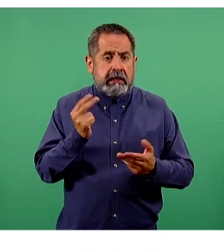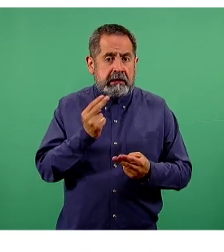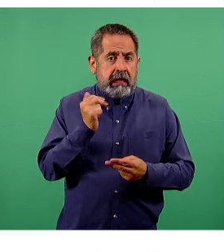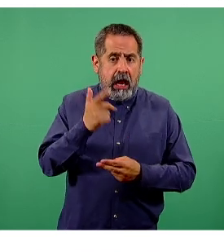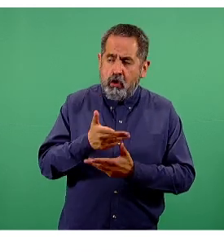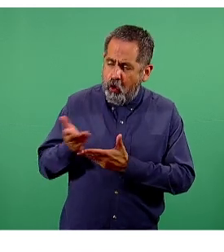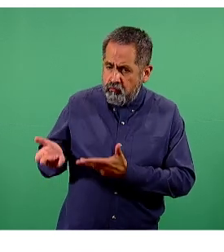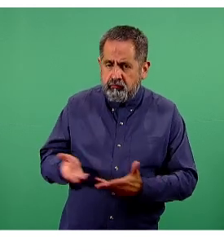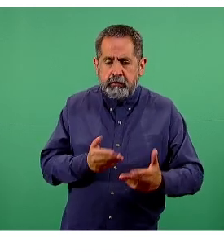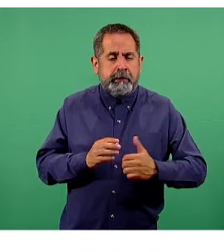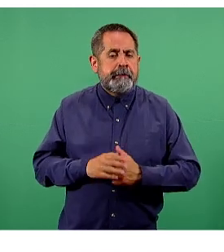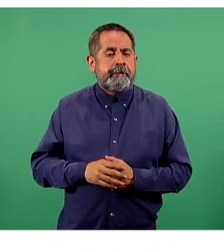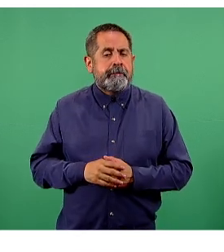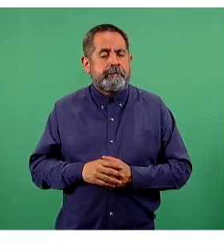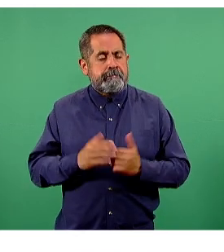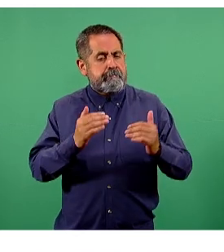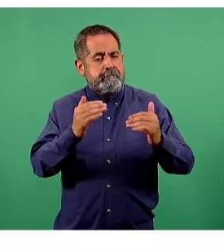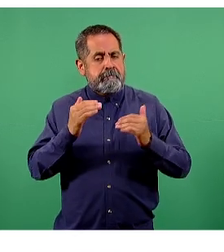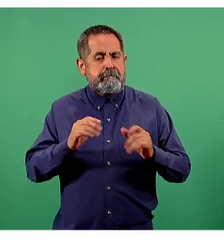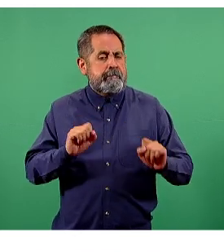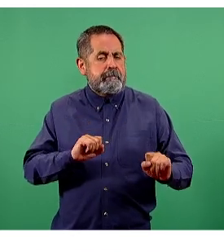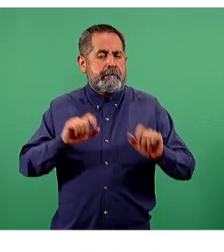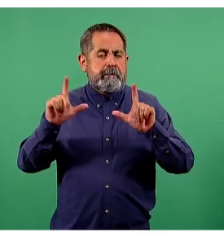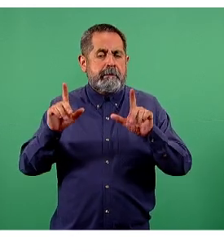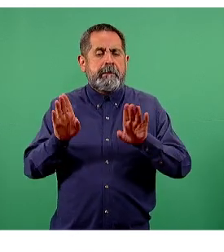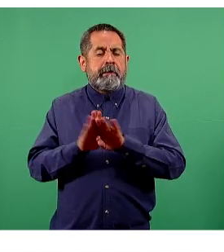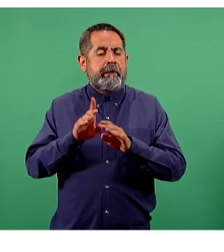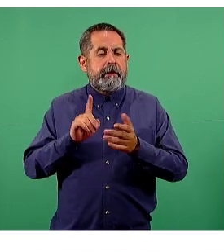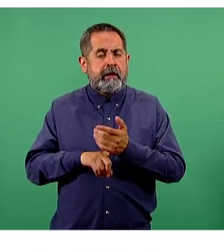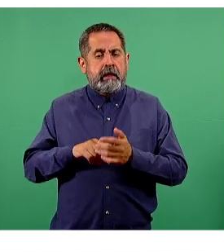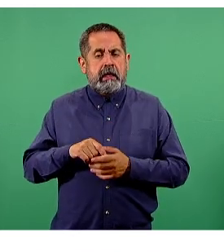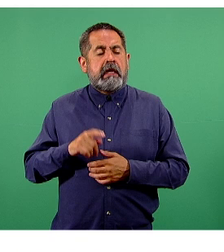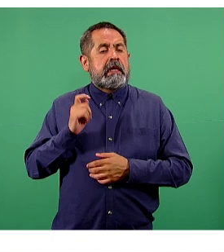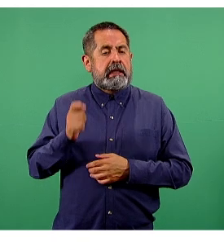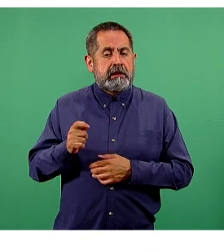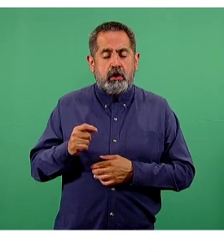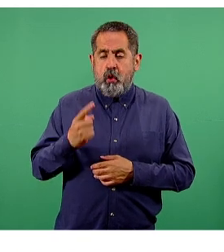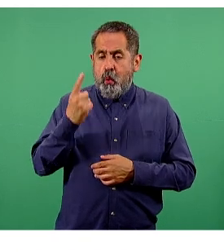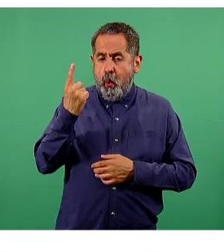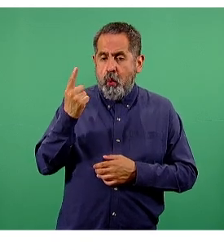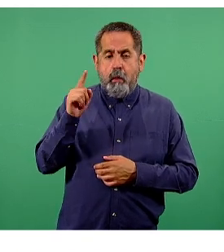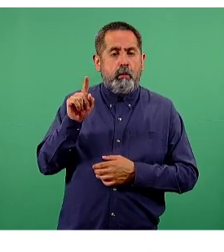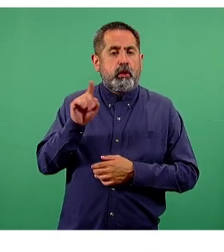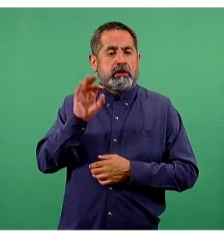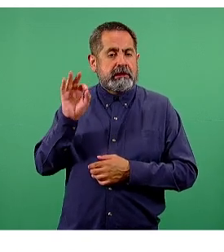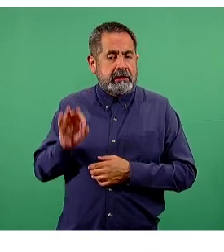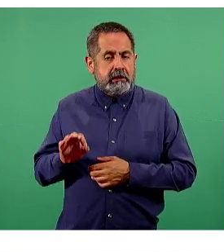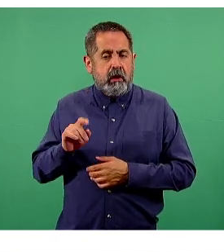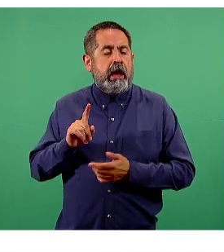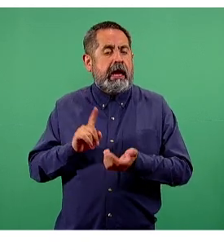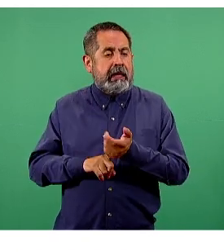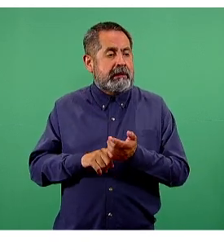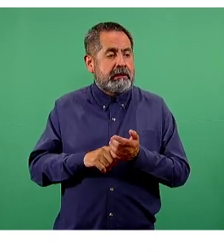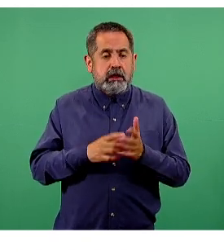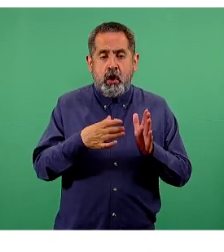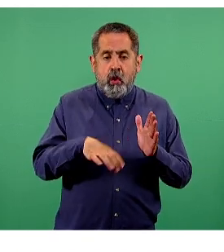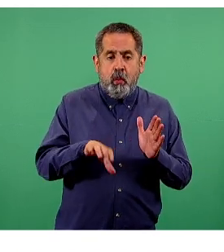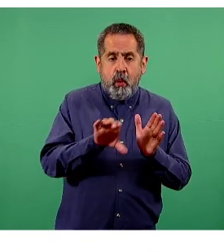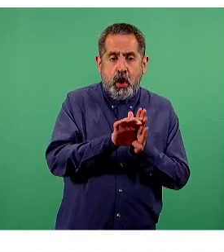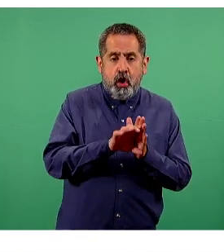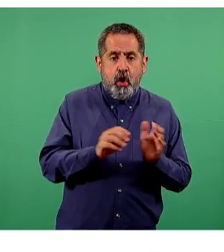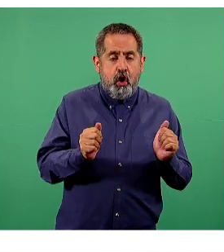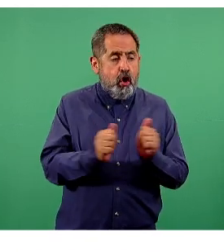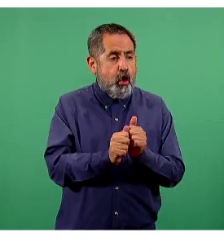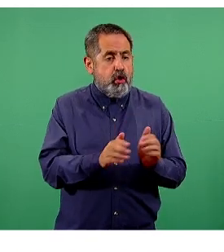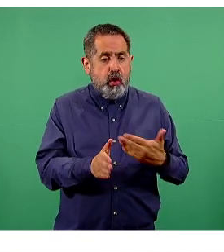vemos la siguiente diapositiva, tenemos una disminución de un punto porcentual para efectos de la ocupación nacional de